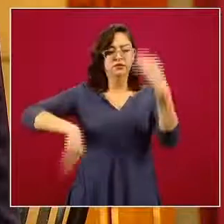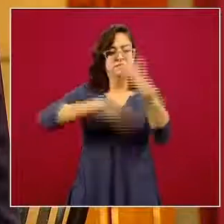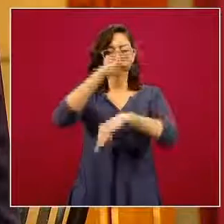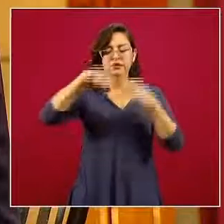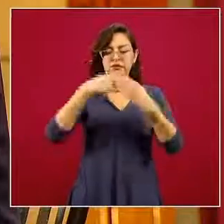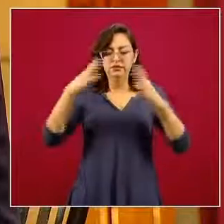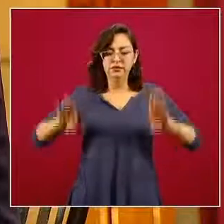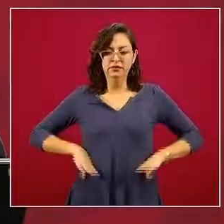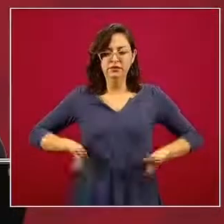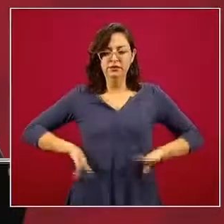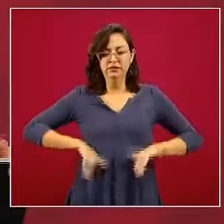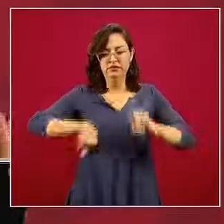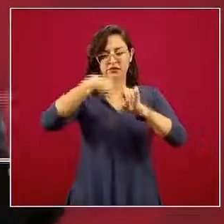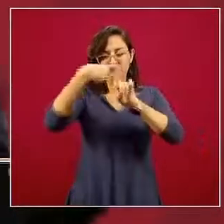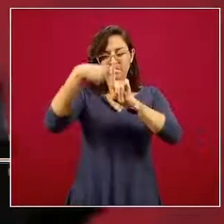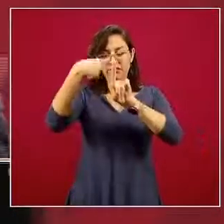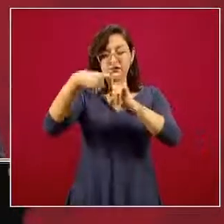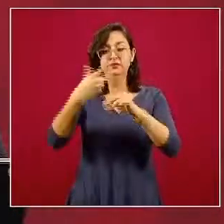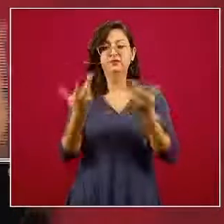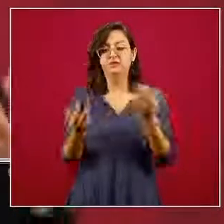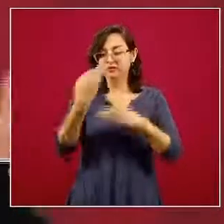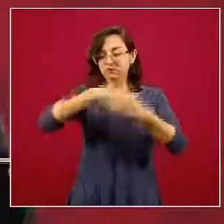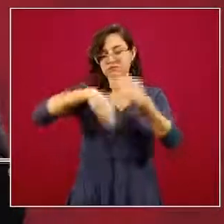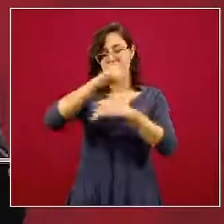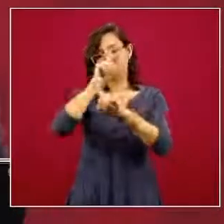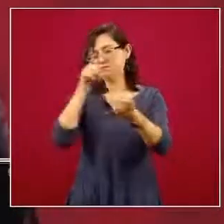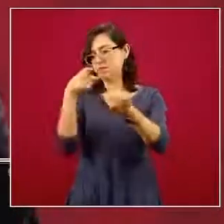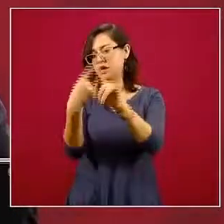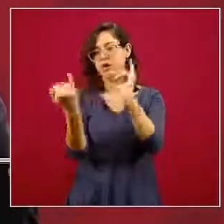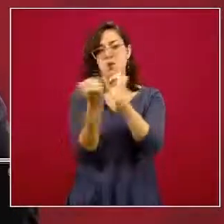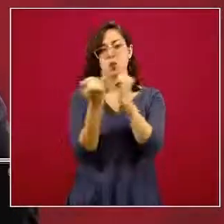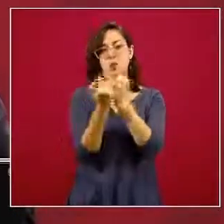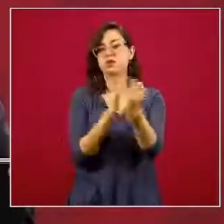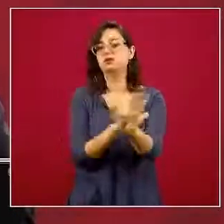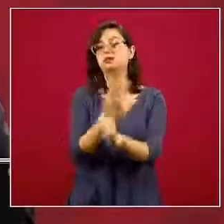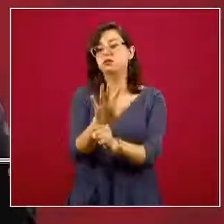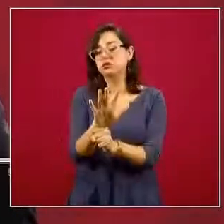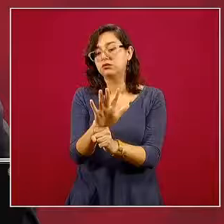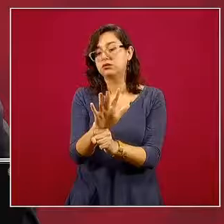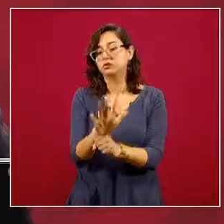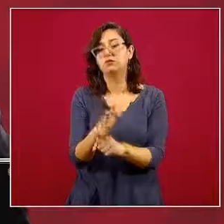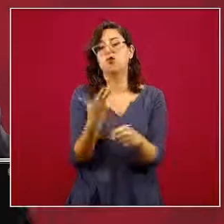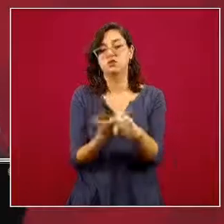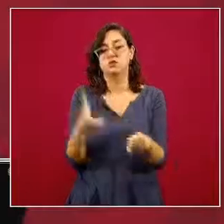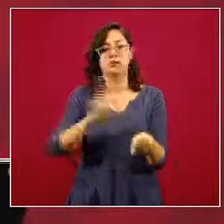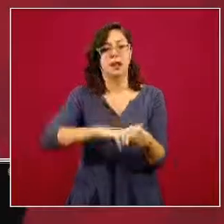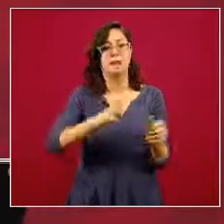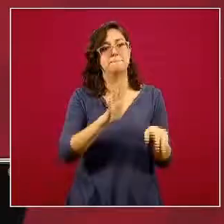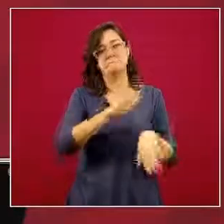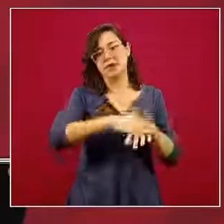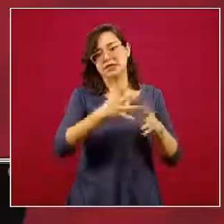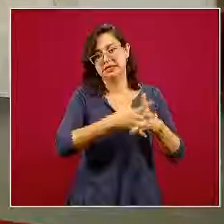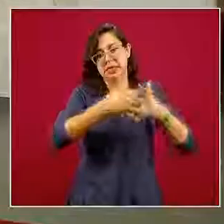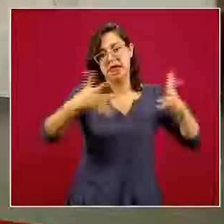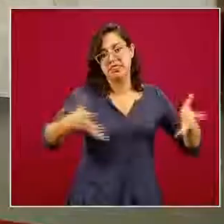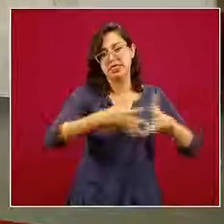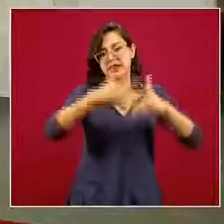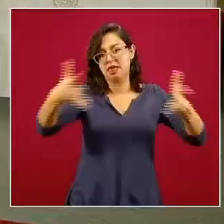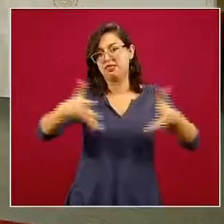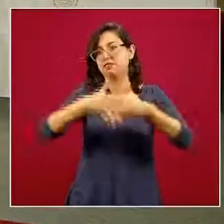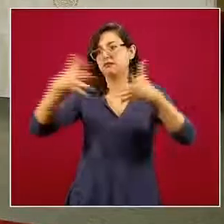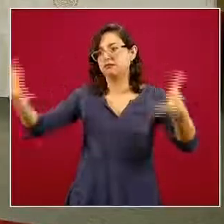actitud muy positiva y todos queremos lo mismo, que se siga expandiendo la capacidad del sistema de salud